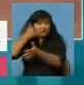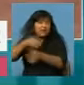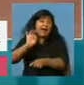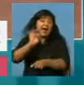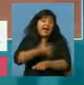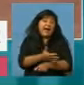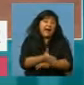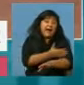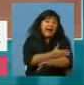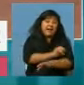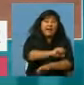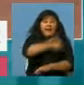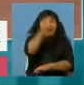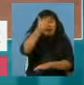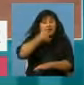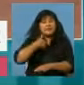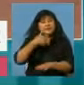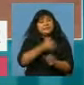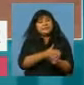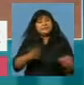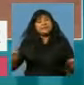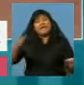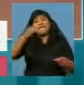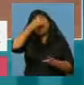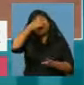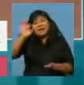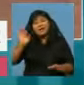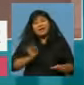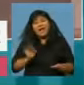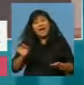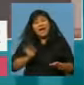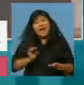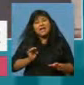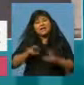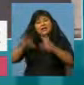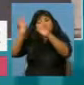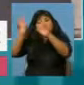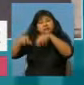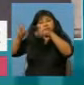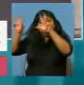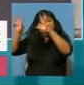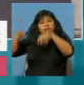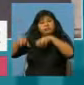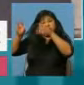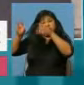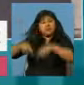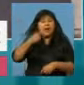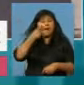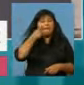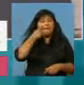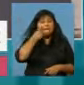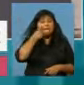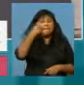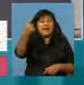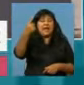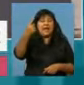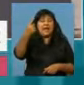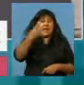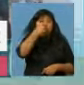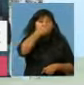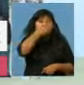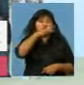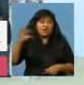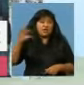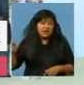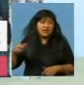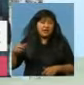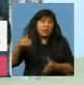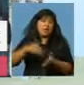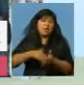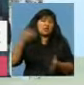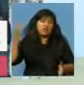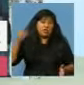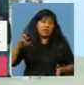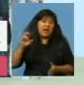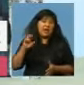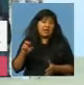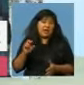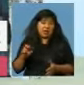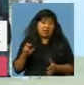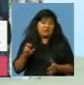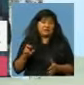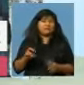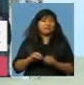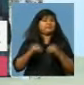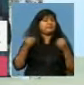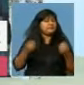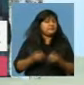en los 20 años 1200 millones de dólares y va a tener la provincia una ganancia de entre los